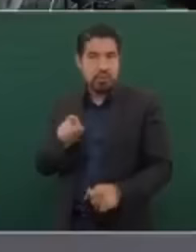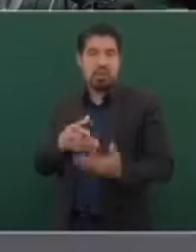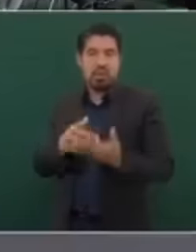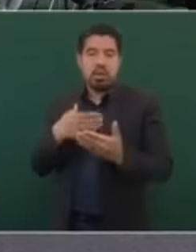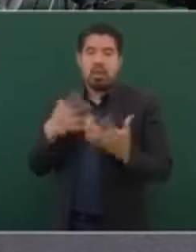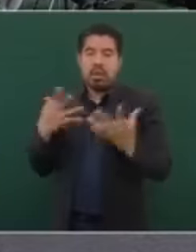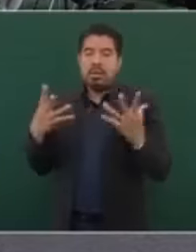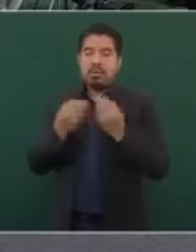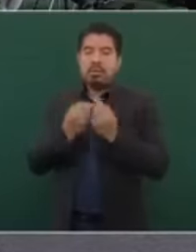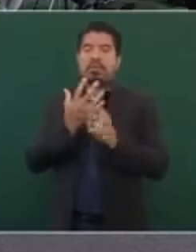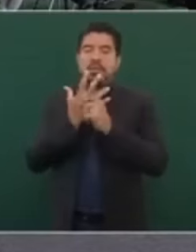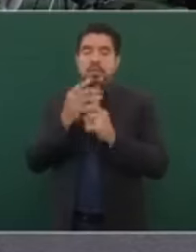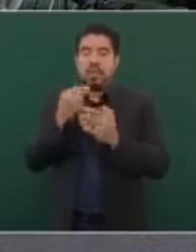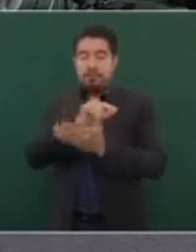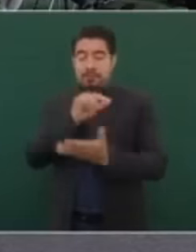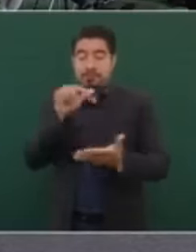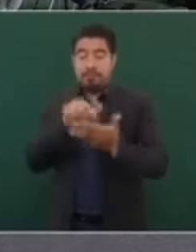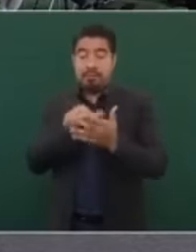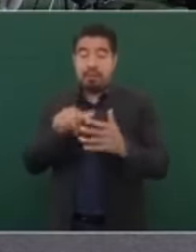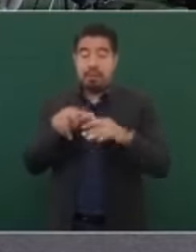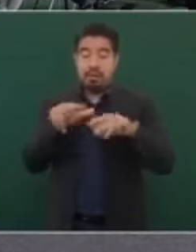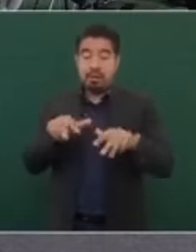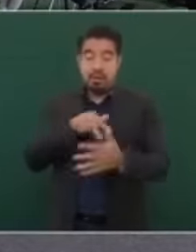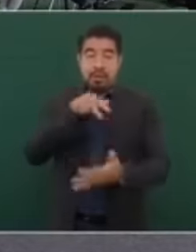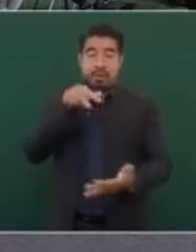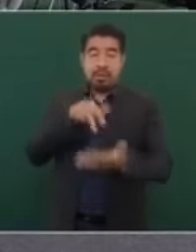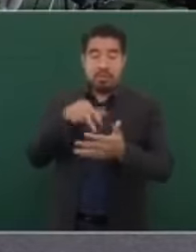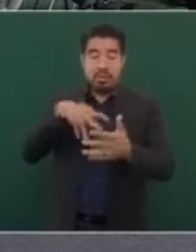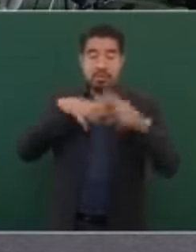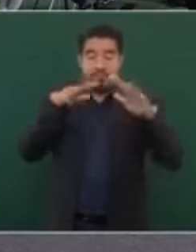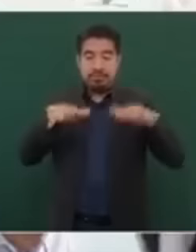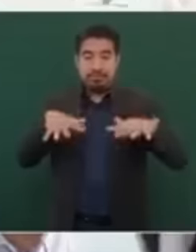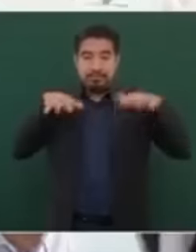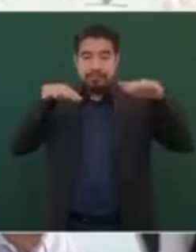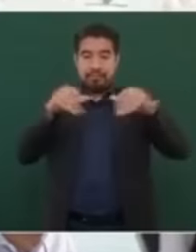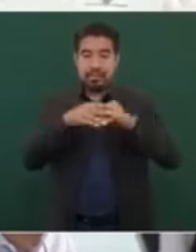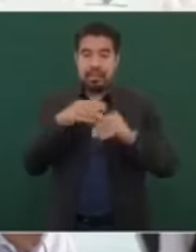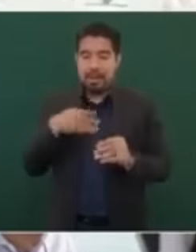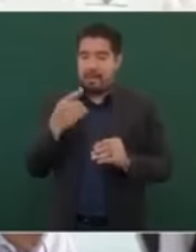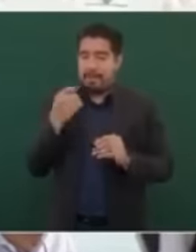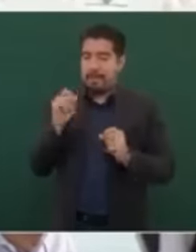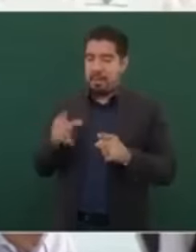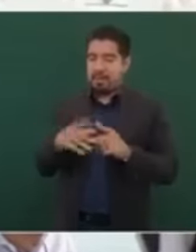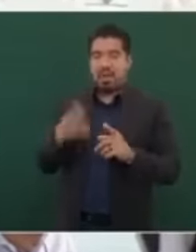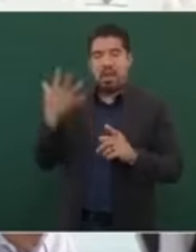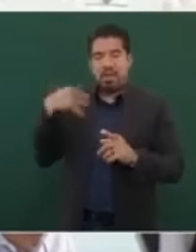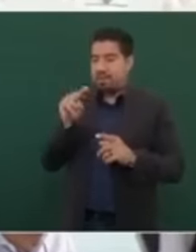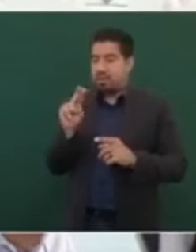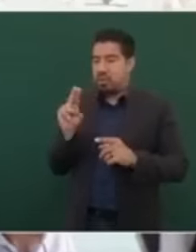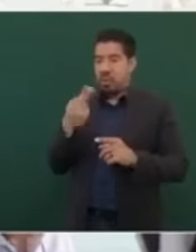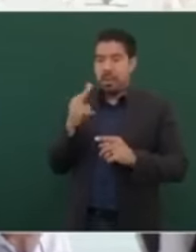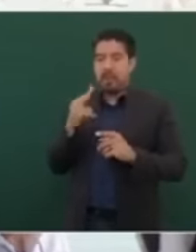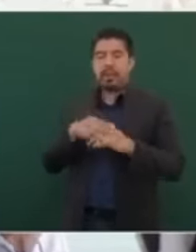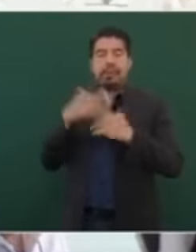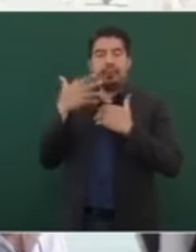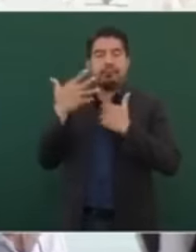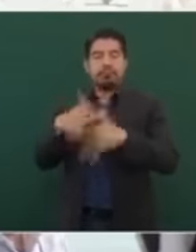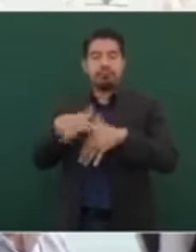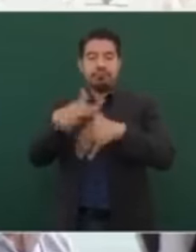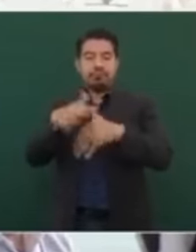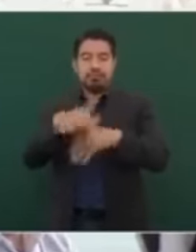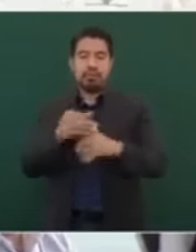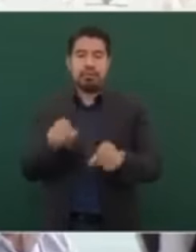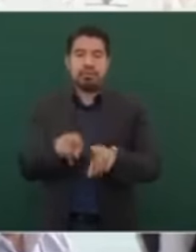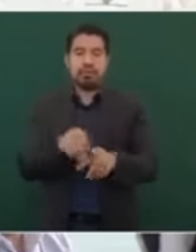de personas con el más de 1,000,000 de personas que se reunió la vez que usted decidió marchar en noviembre. ¿Cómo